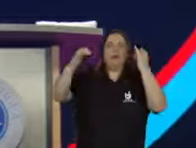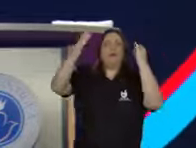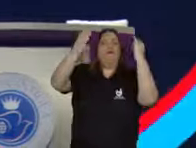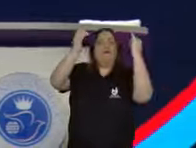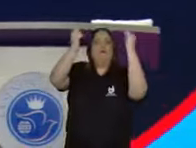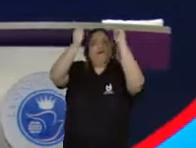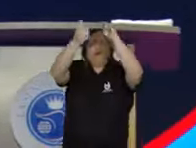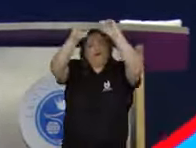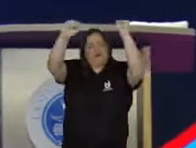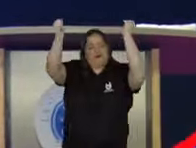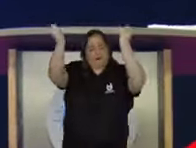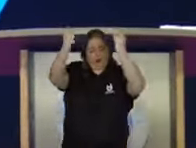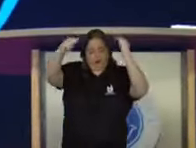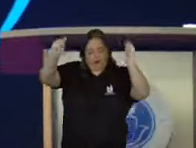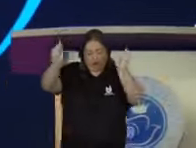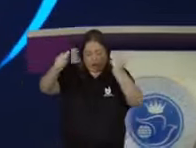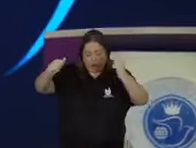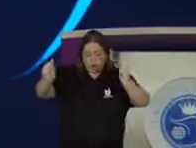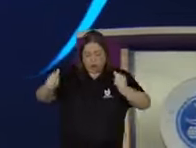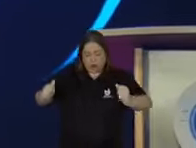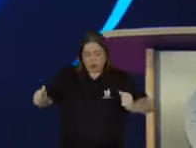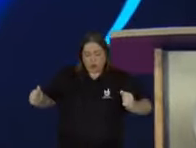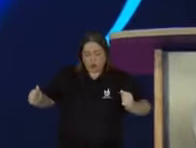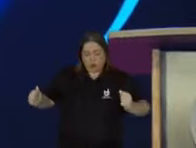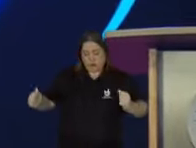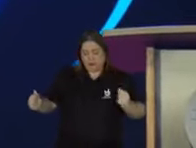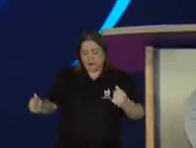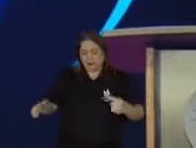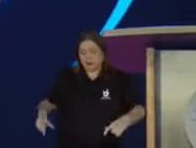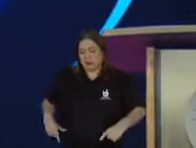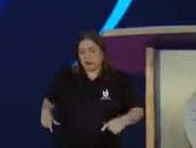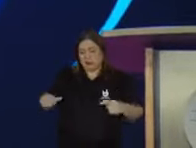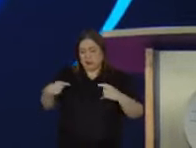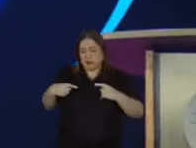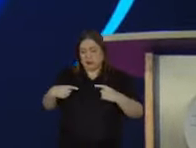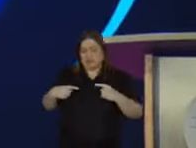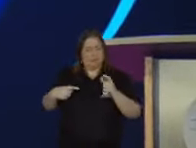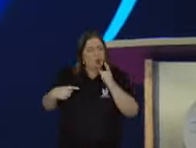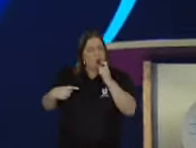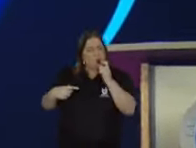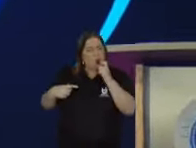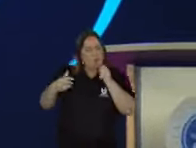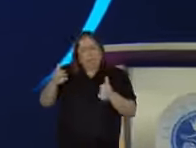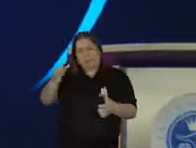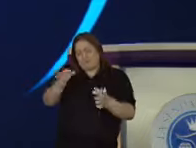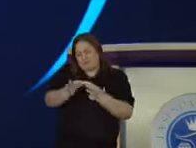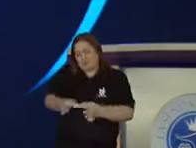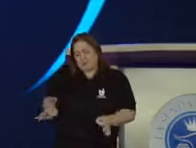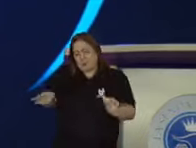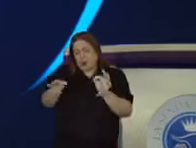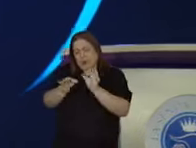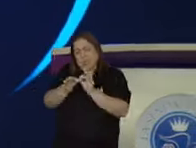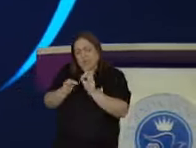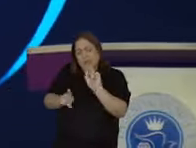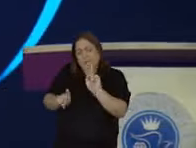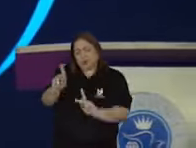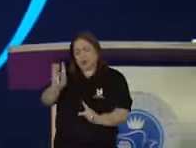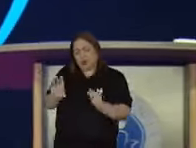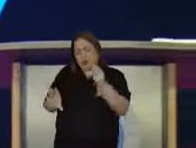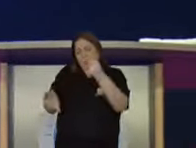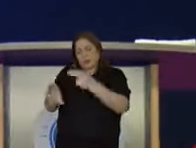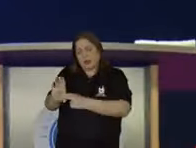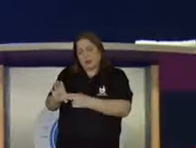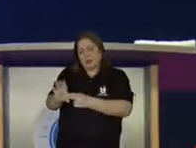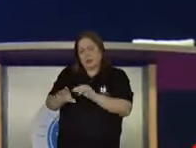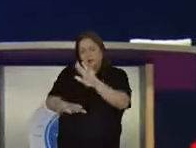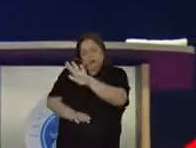y describir a los principales integrantes, componentes, participantes en el